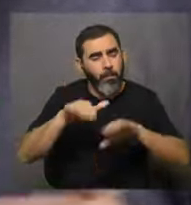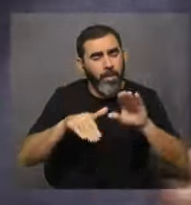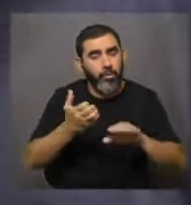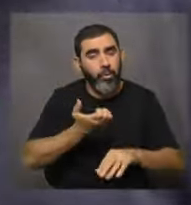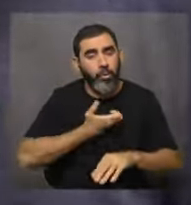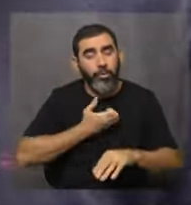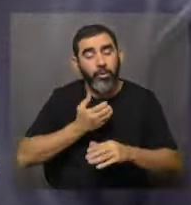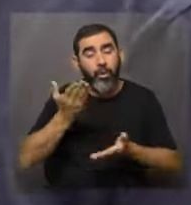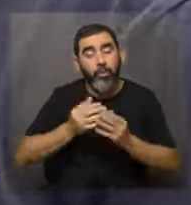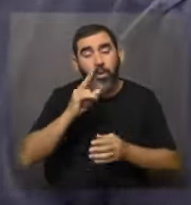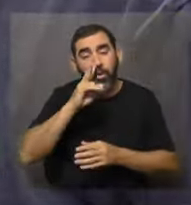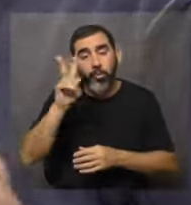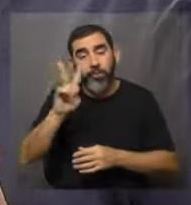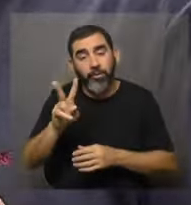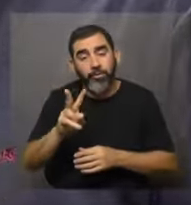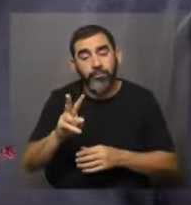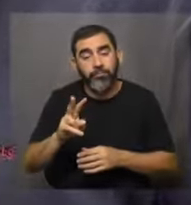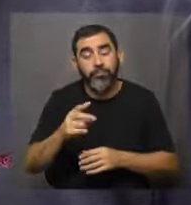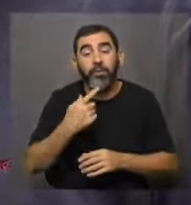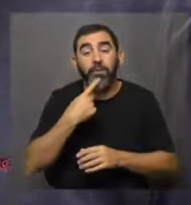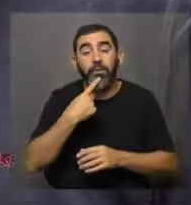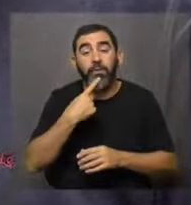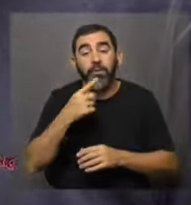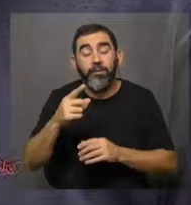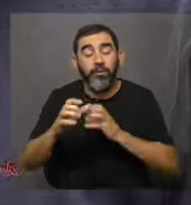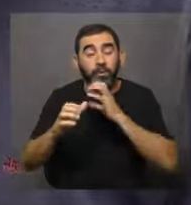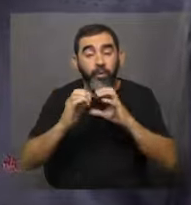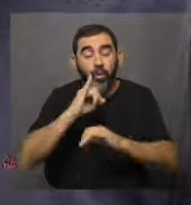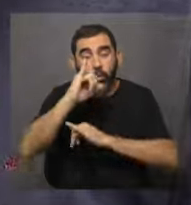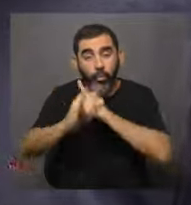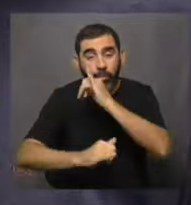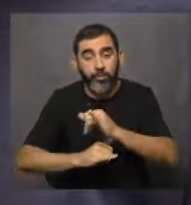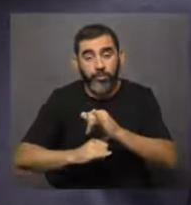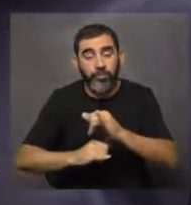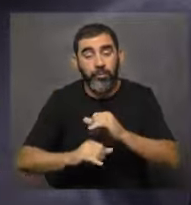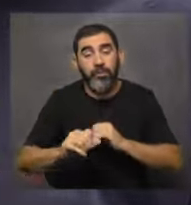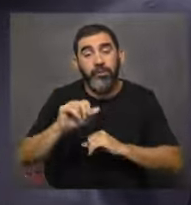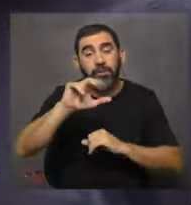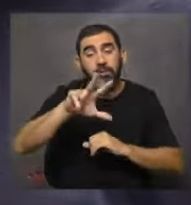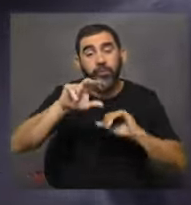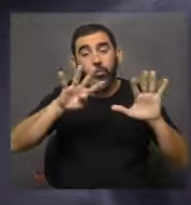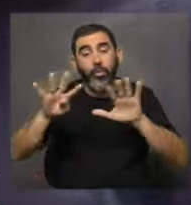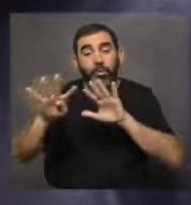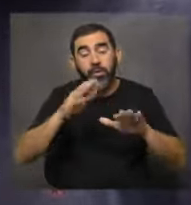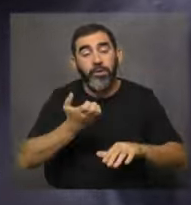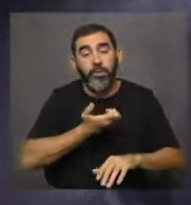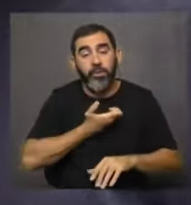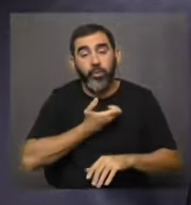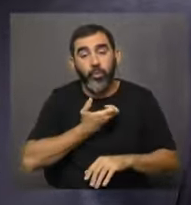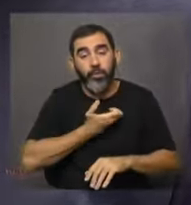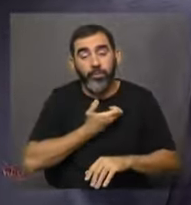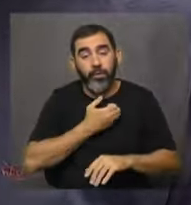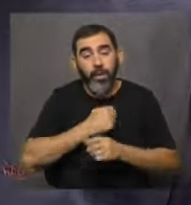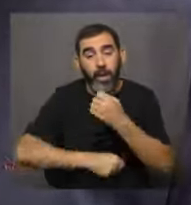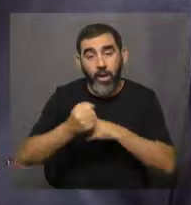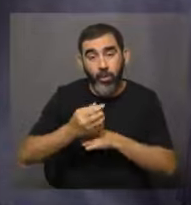respecto al 2022 según los medios abiertos de información se consumaron 399 homicidios el